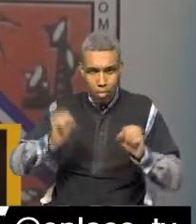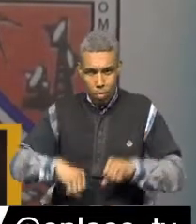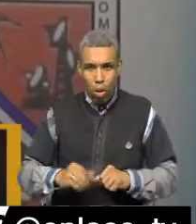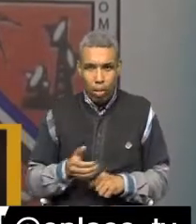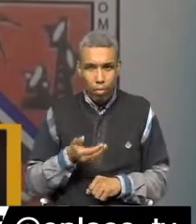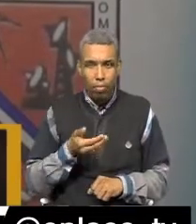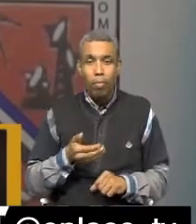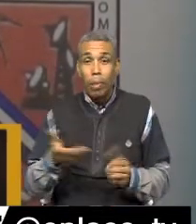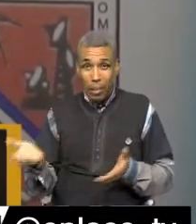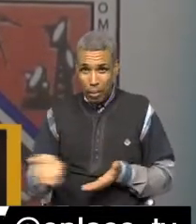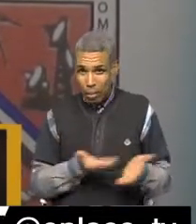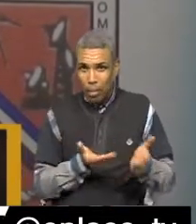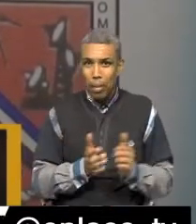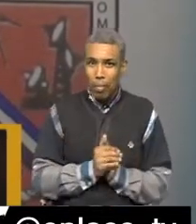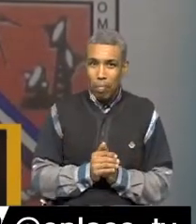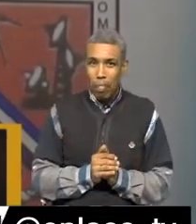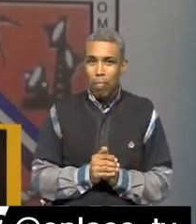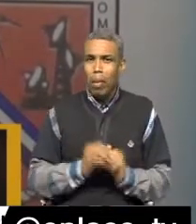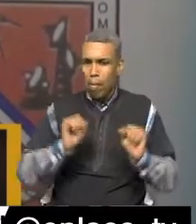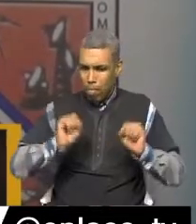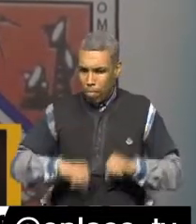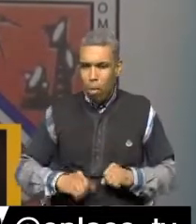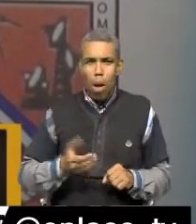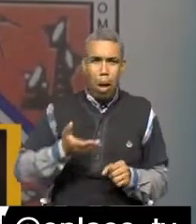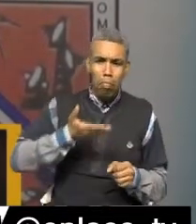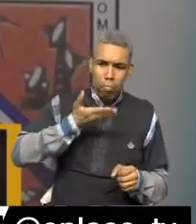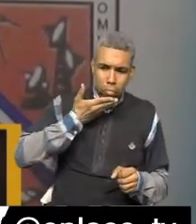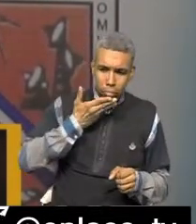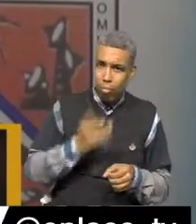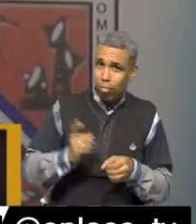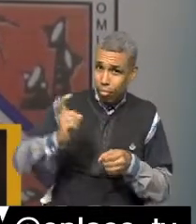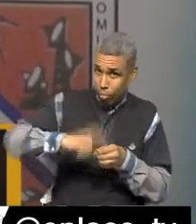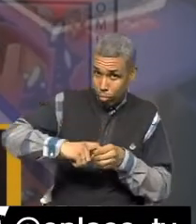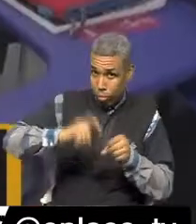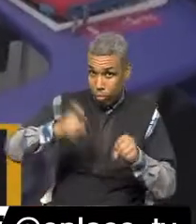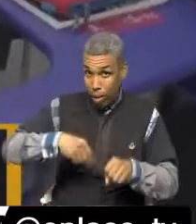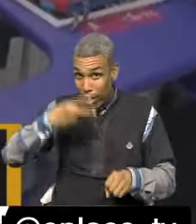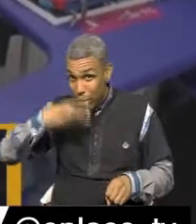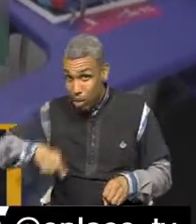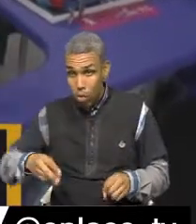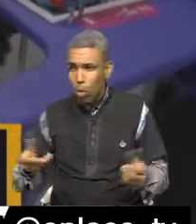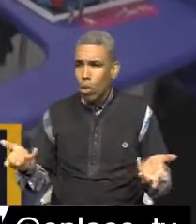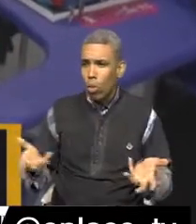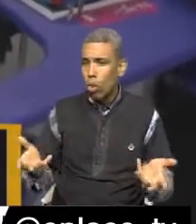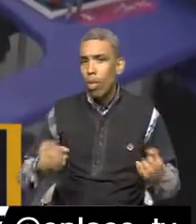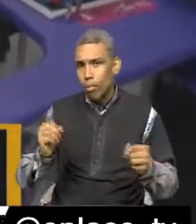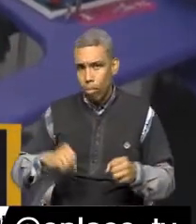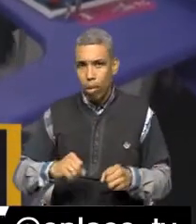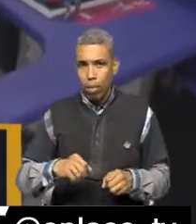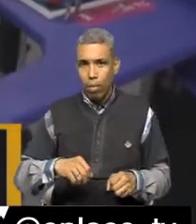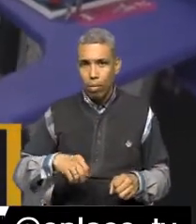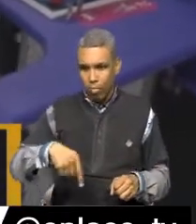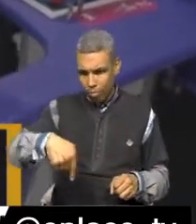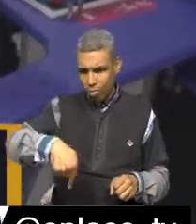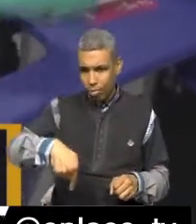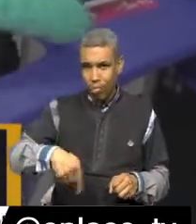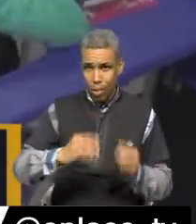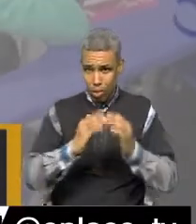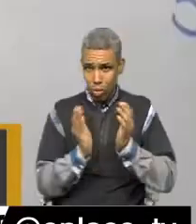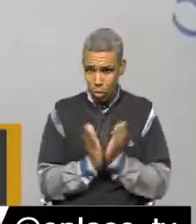grados y queremos que los padres de familia que aún tienen sus hijos sin matricular piensen en el Colegio Intecoba